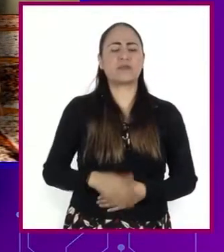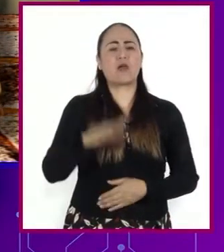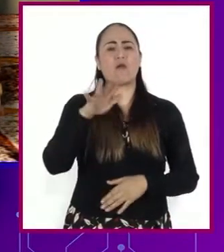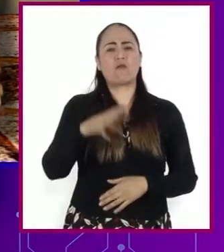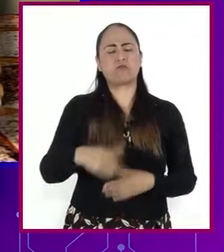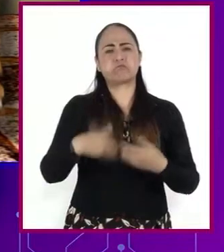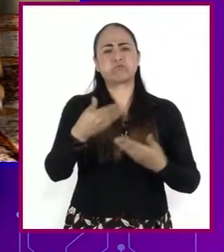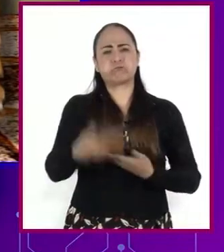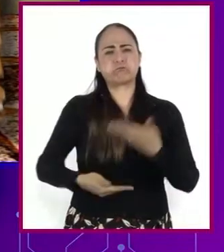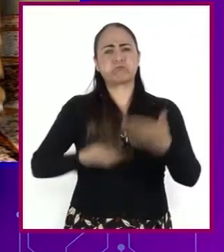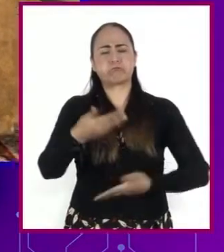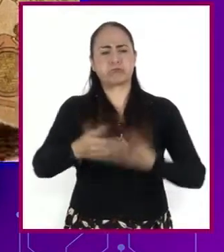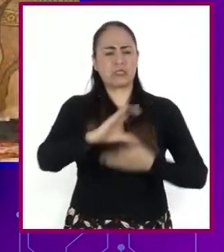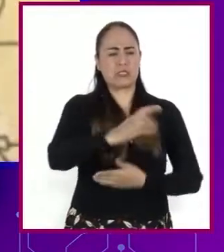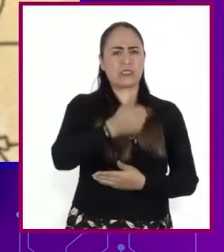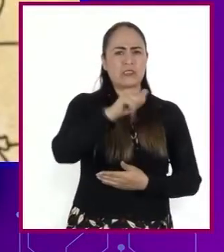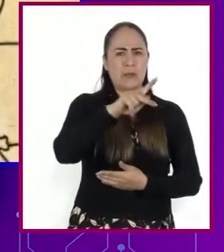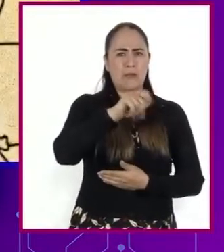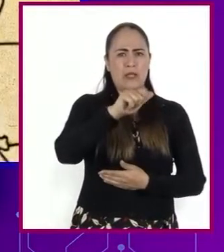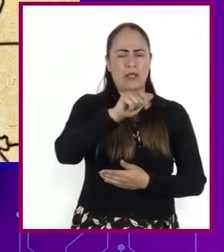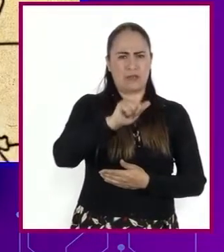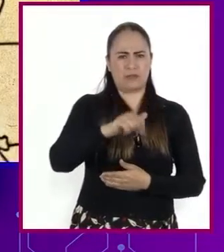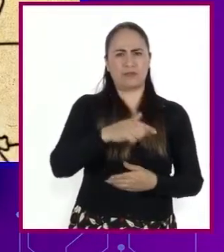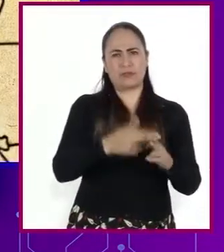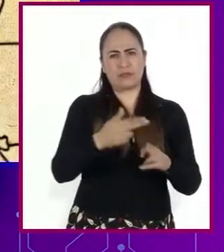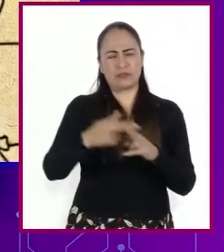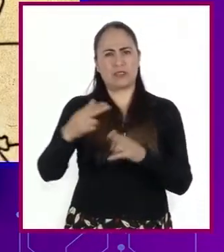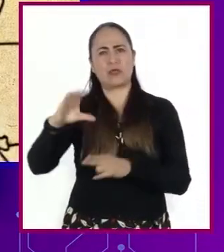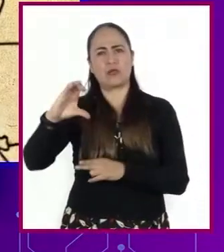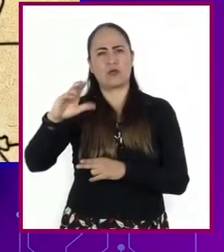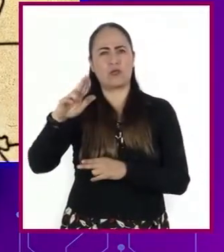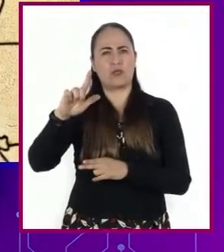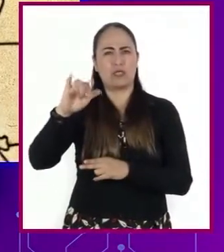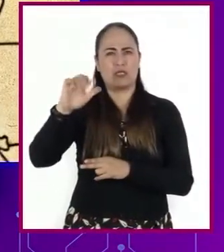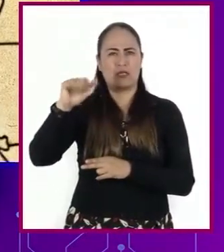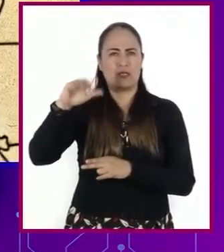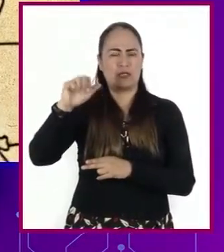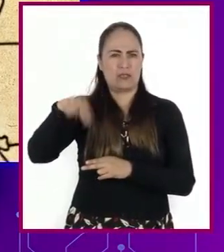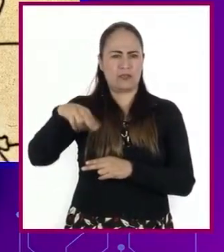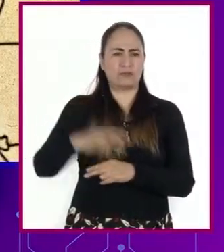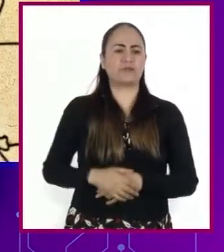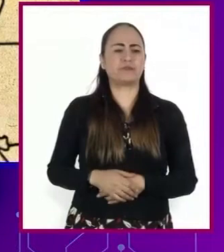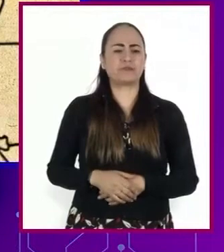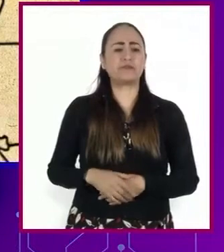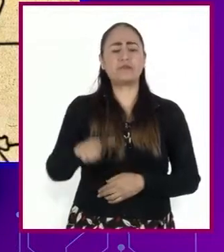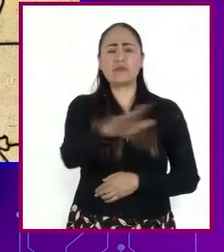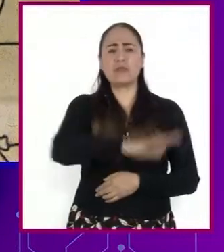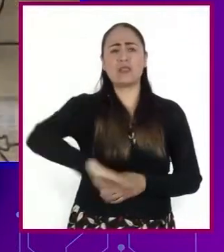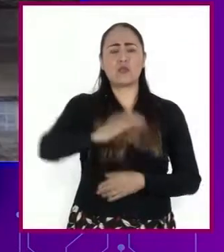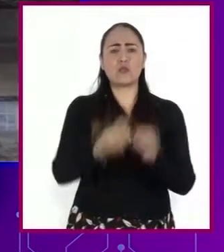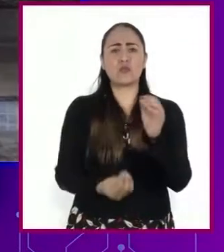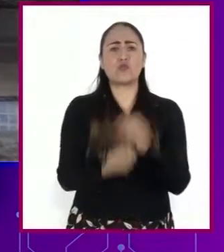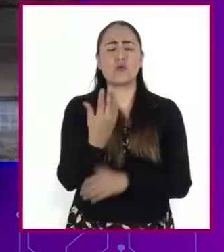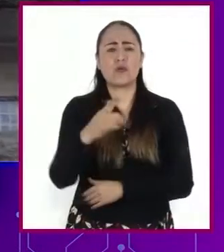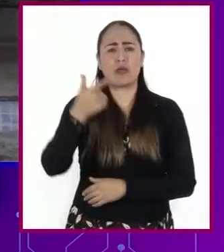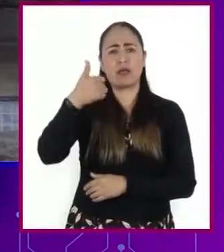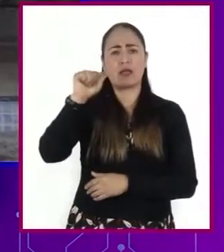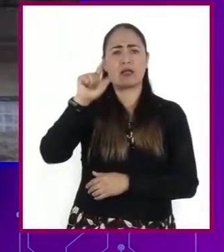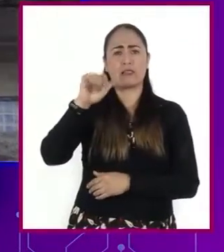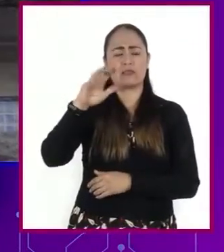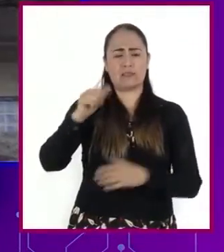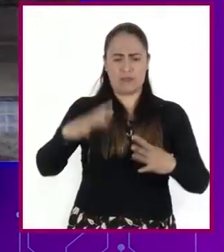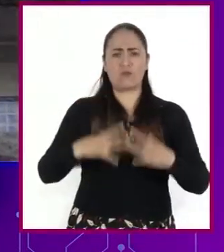para negociar la paz y entregar tributo a los españoles. En 1529, Nuño de Guzmán organizó su propia